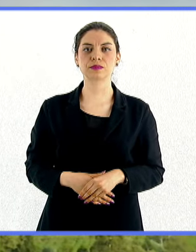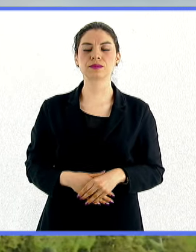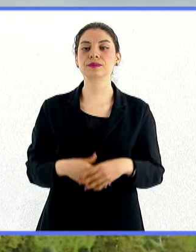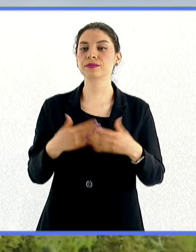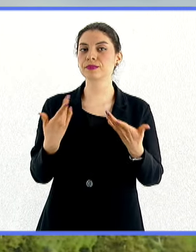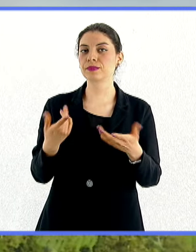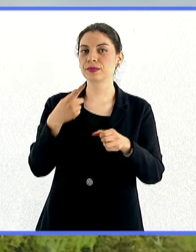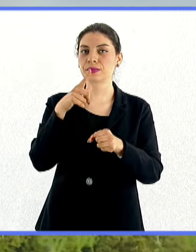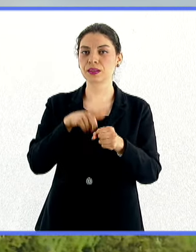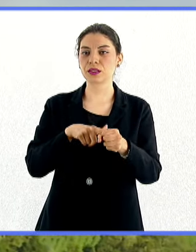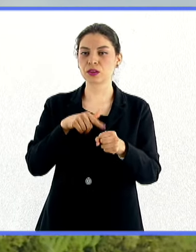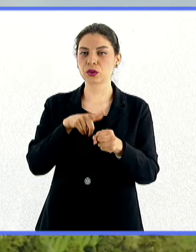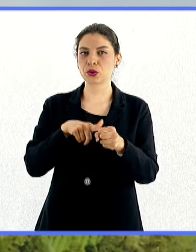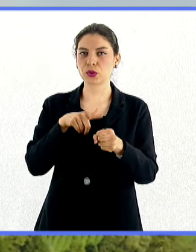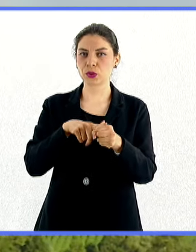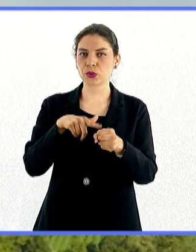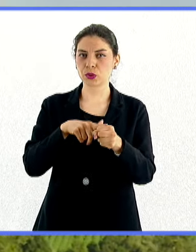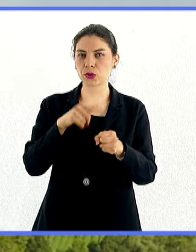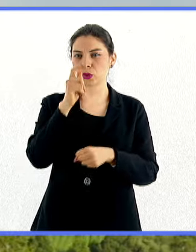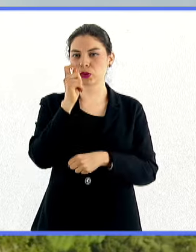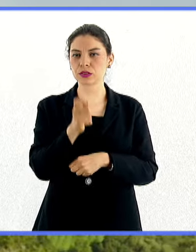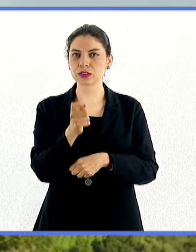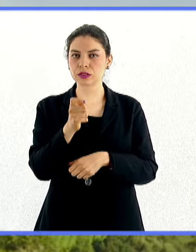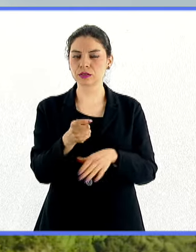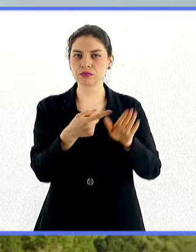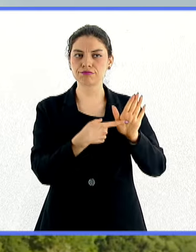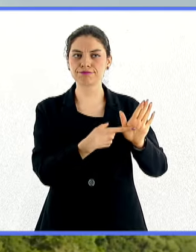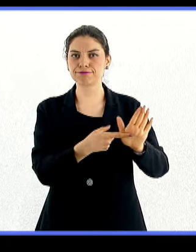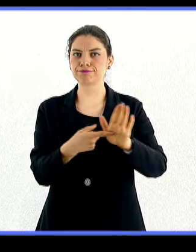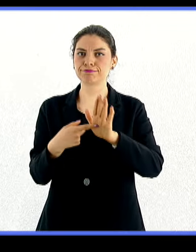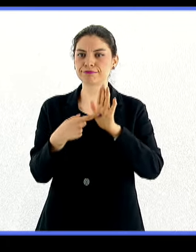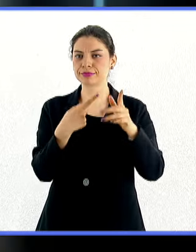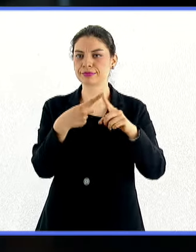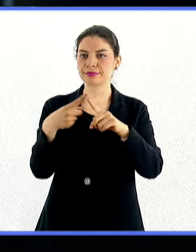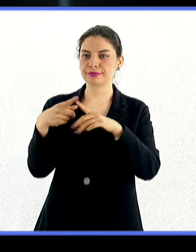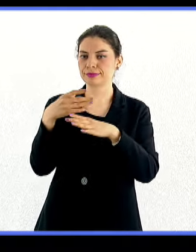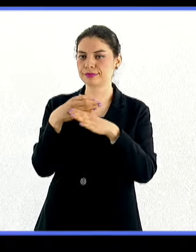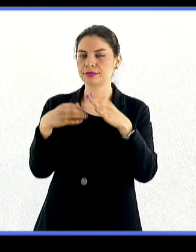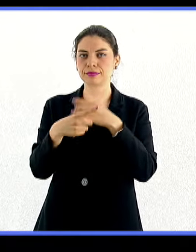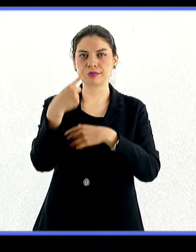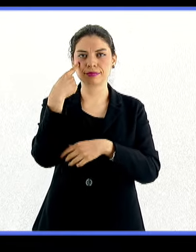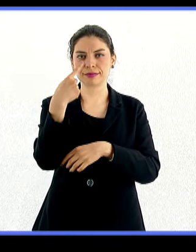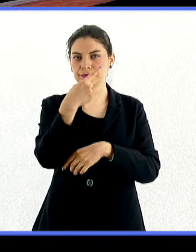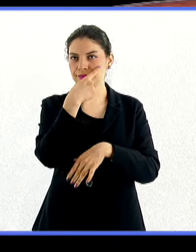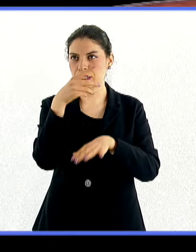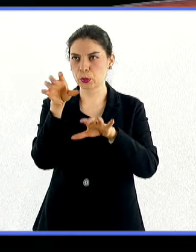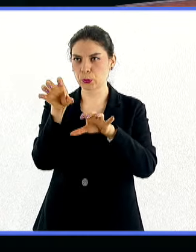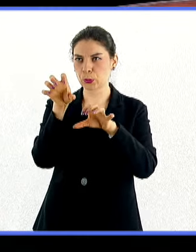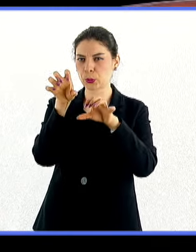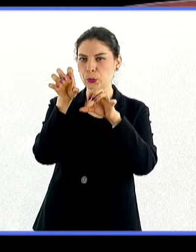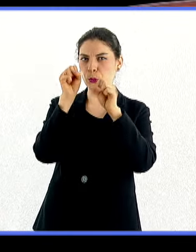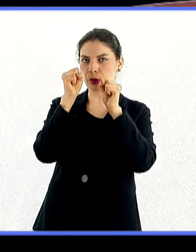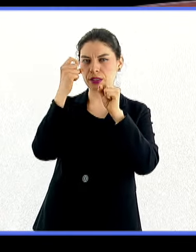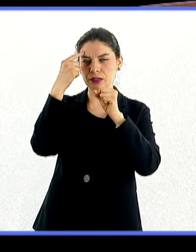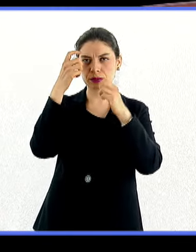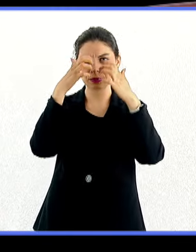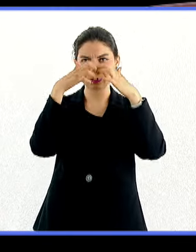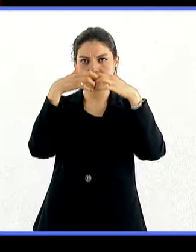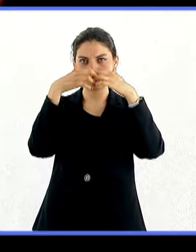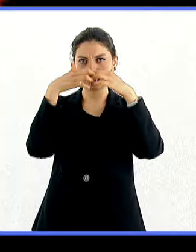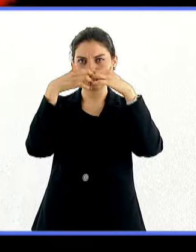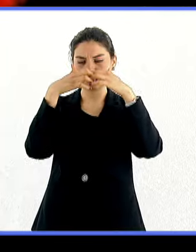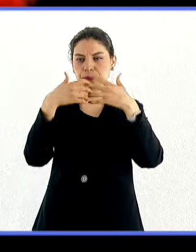El color es la percepción visual de la luz reflejada o emitida por objetos, que es captada por nuestros ojos y procesada por nuestro cerebro.